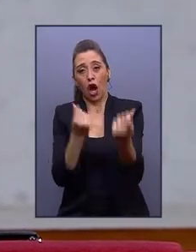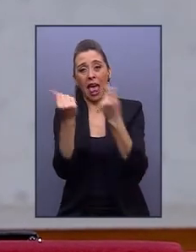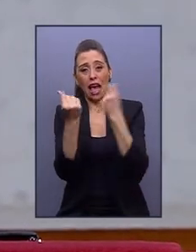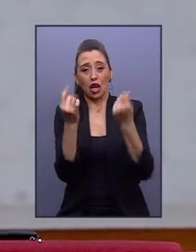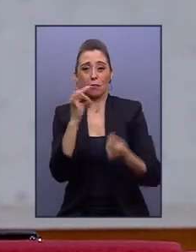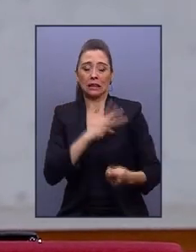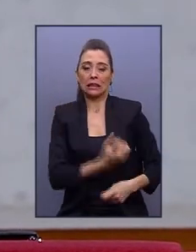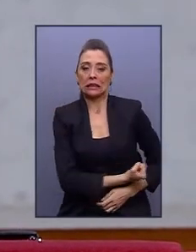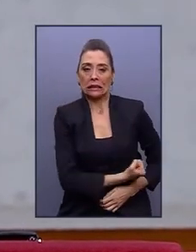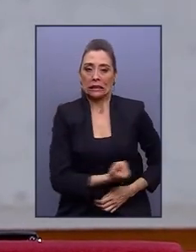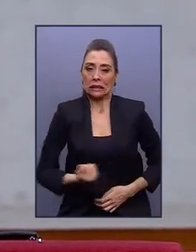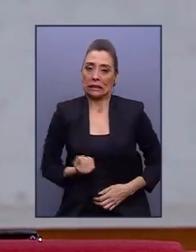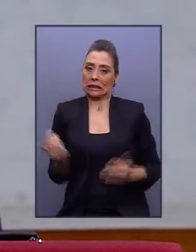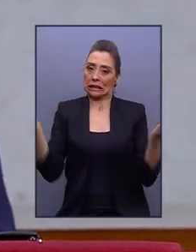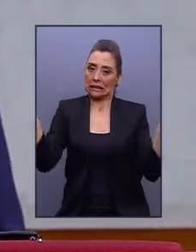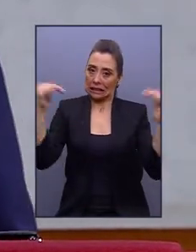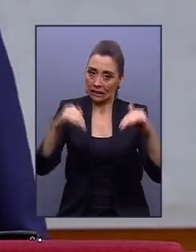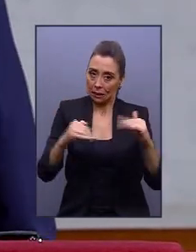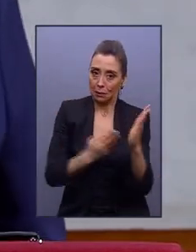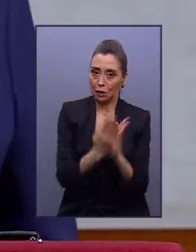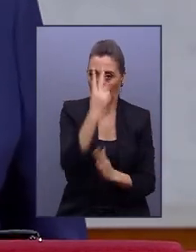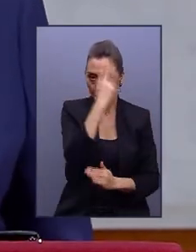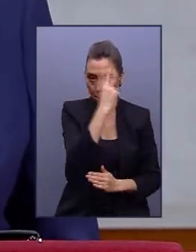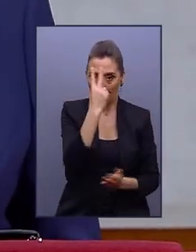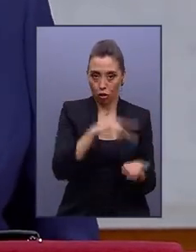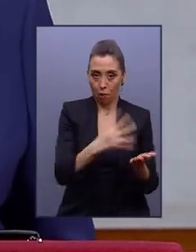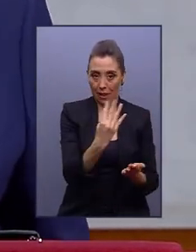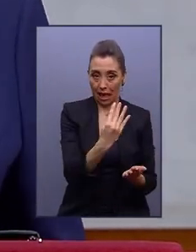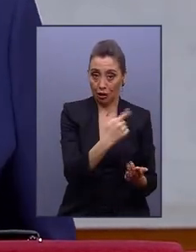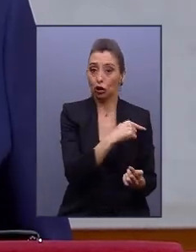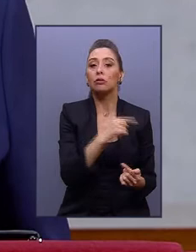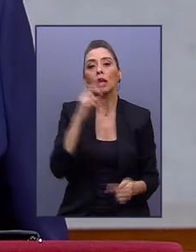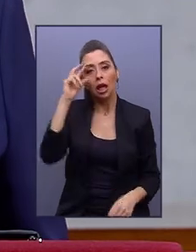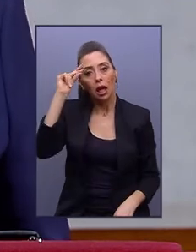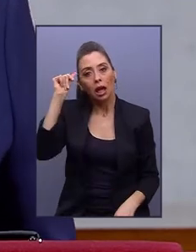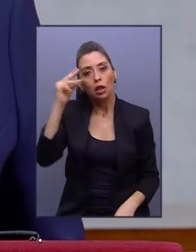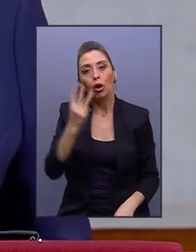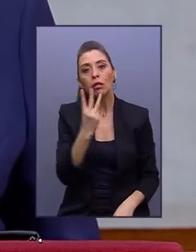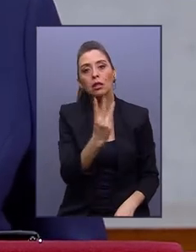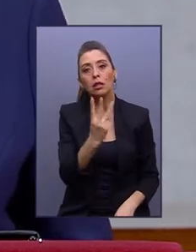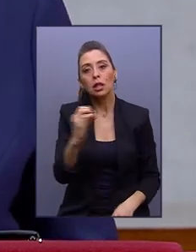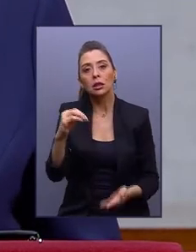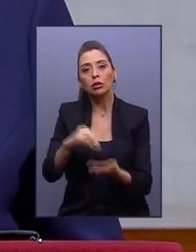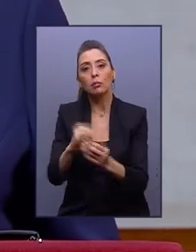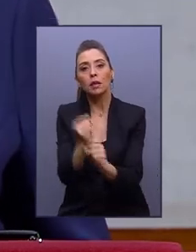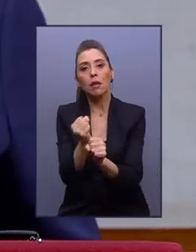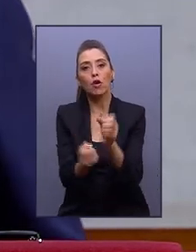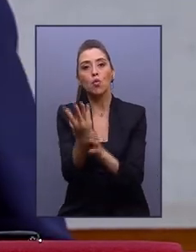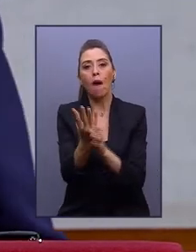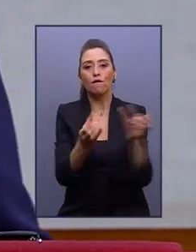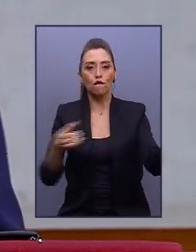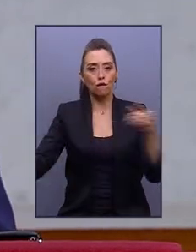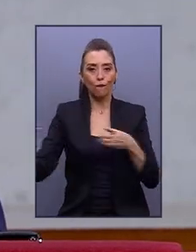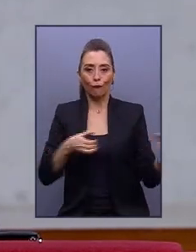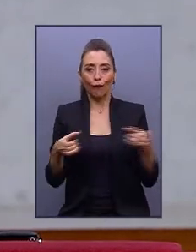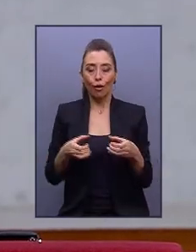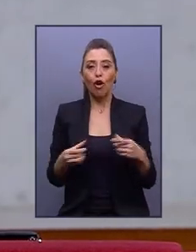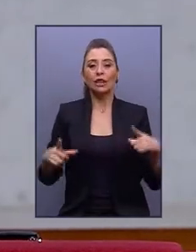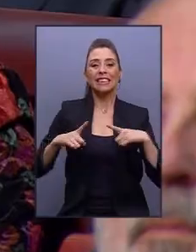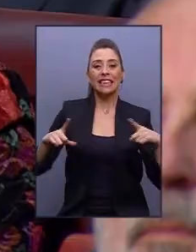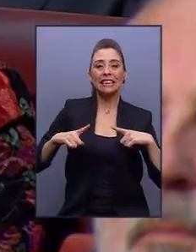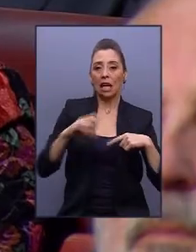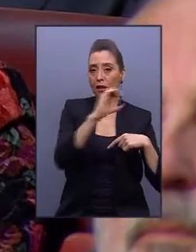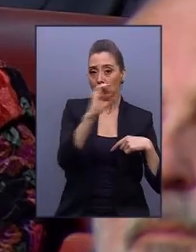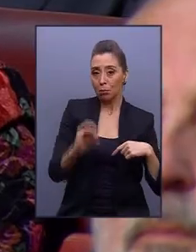económica que nos ha tocado enfrentar, desde marzo del 2014 se han creado más de 300.000 puestos de trabajo y la tasa de desempleo ha